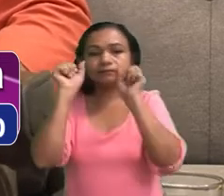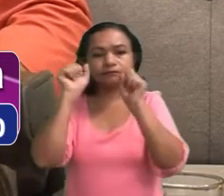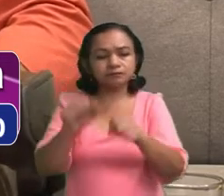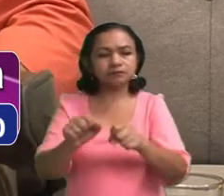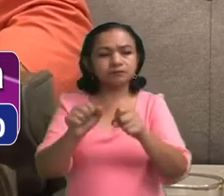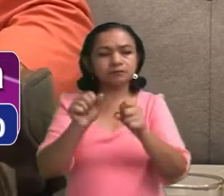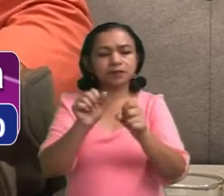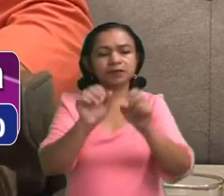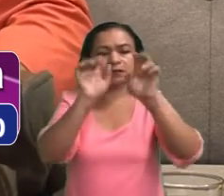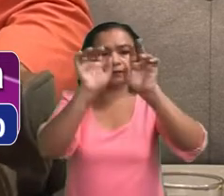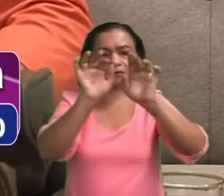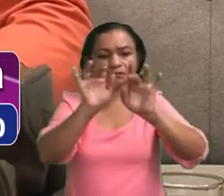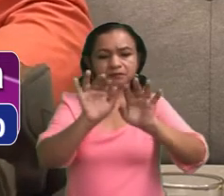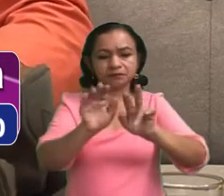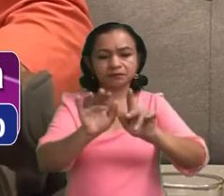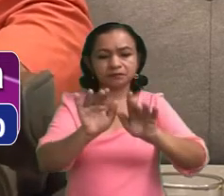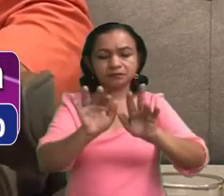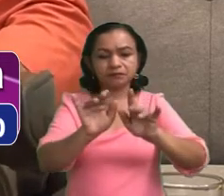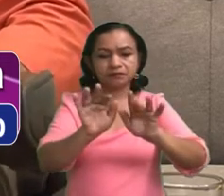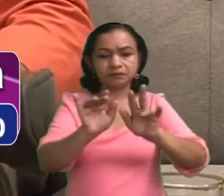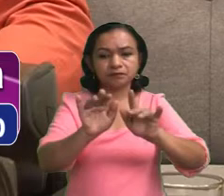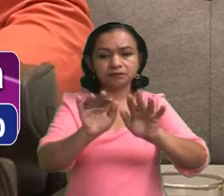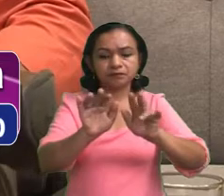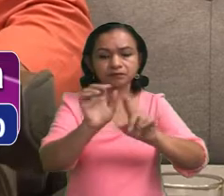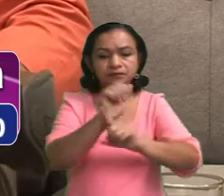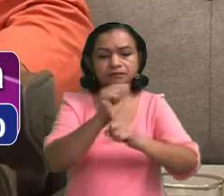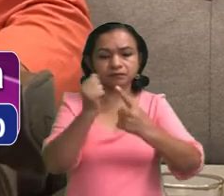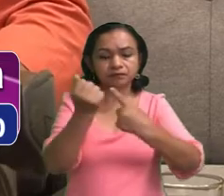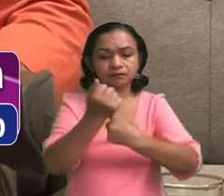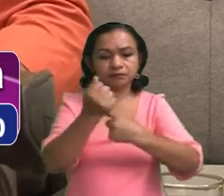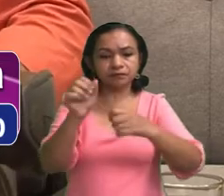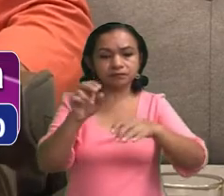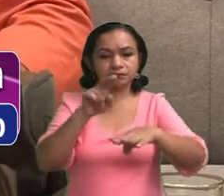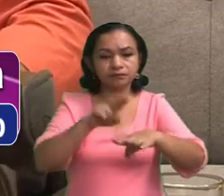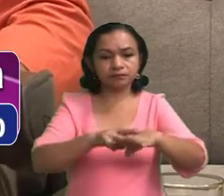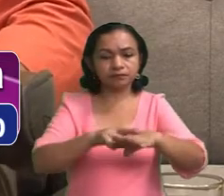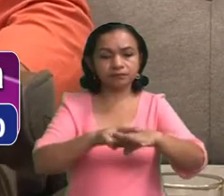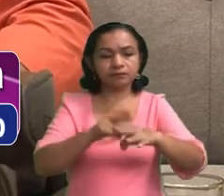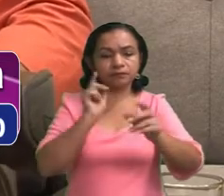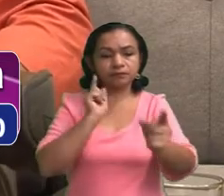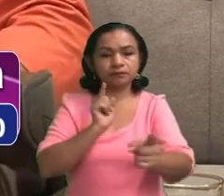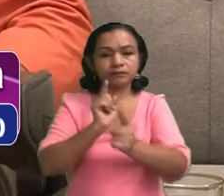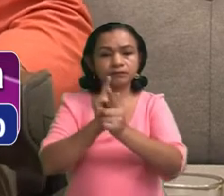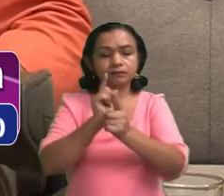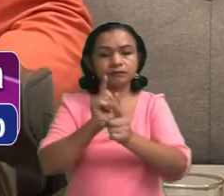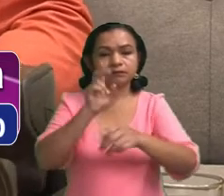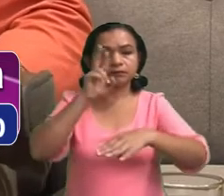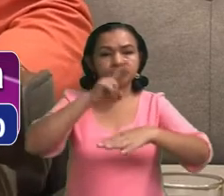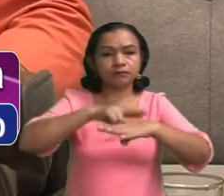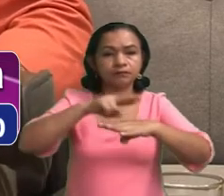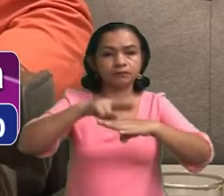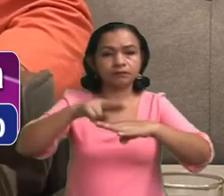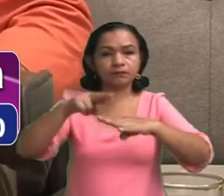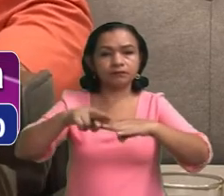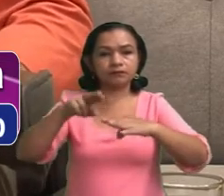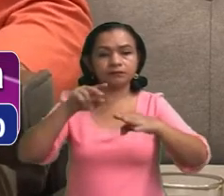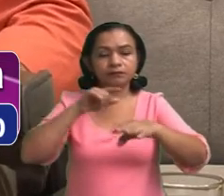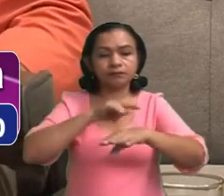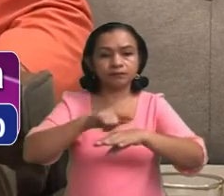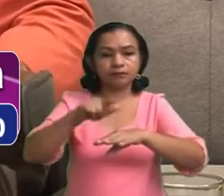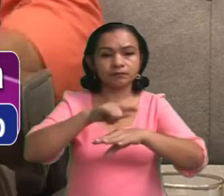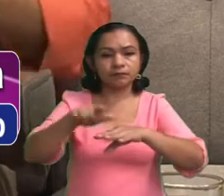entrar al sistema informático de la Asamblea Nacional y encontrar esa norma que él busca.